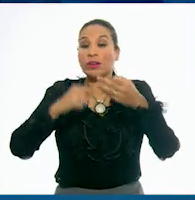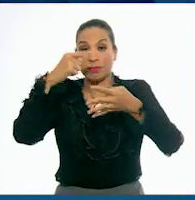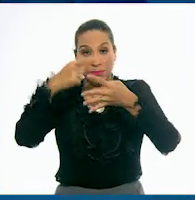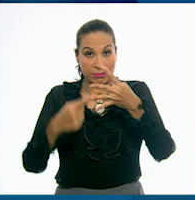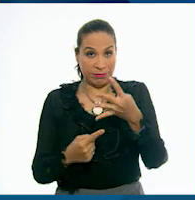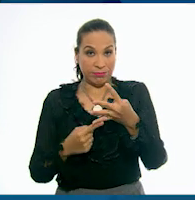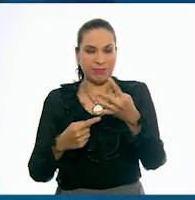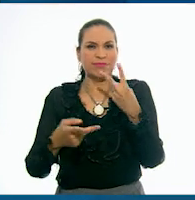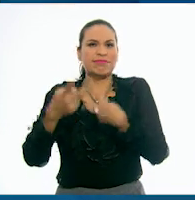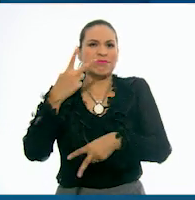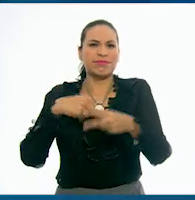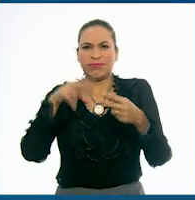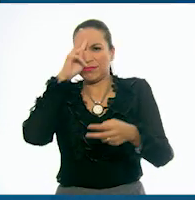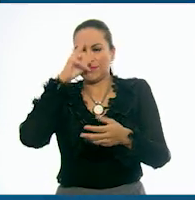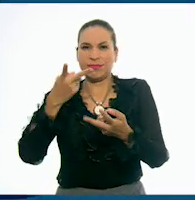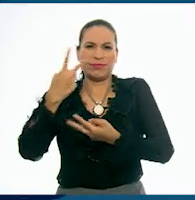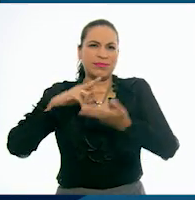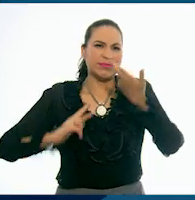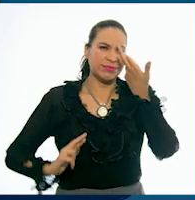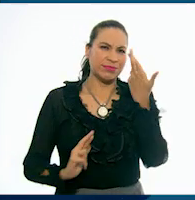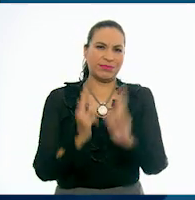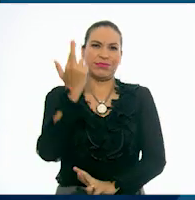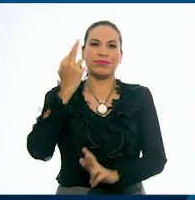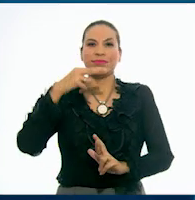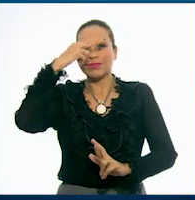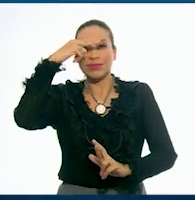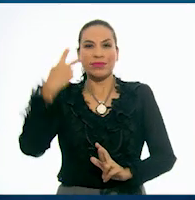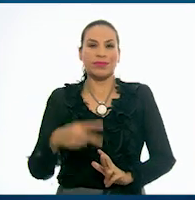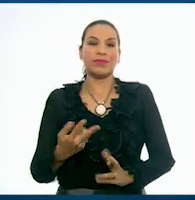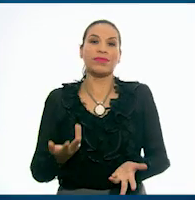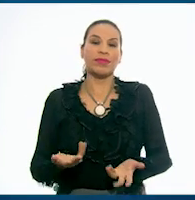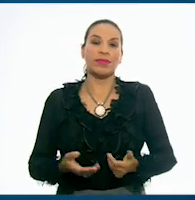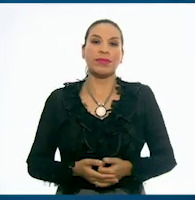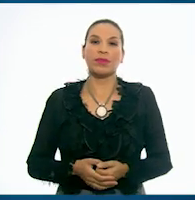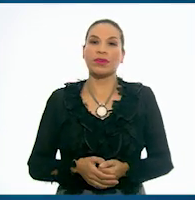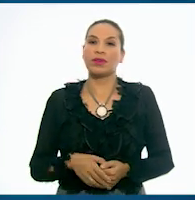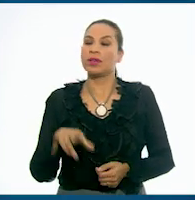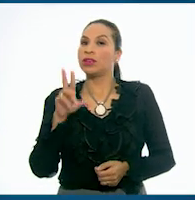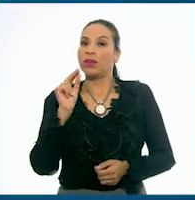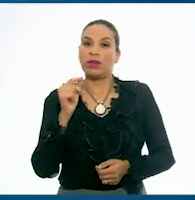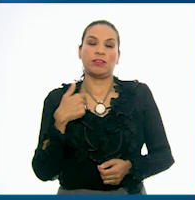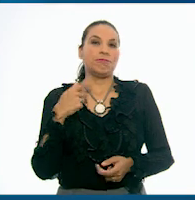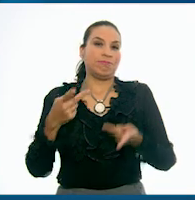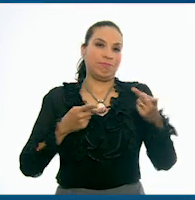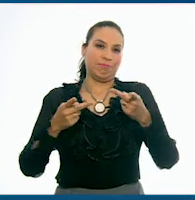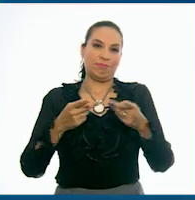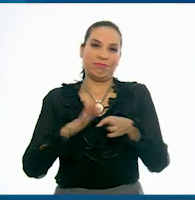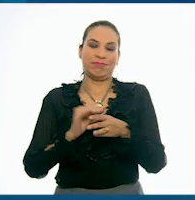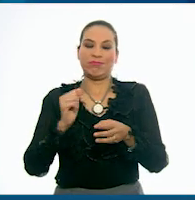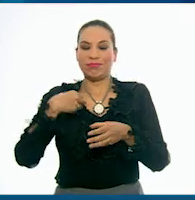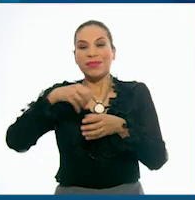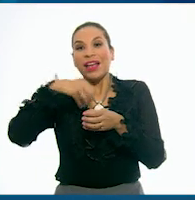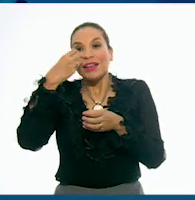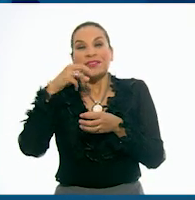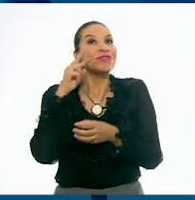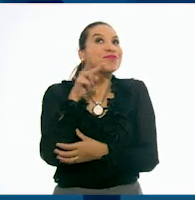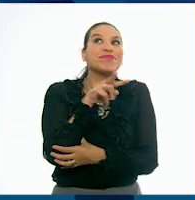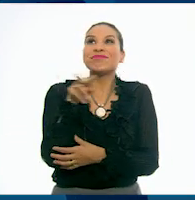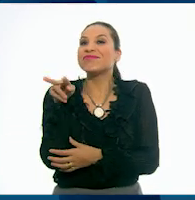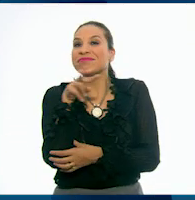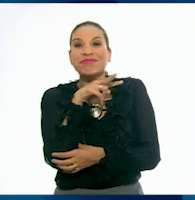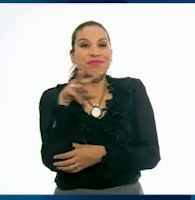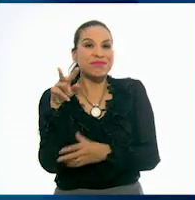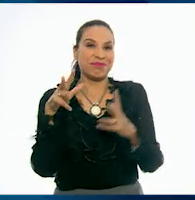elementos provocó el estallido de la Revolución Mexicana. No, pues me hubiera preparado unas palomitas.